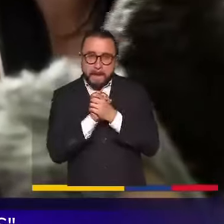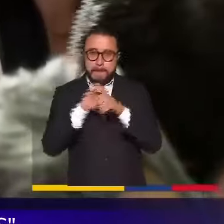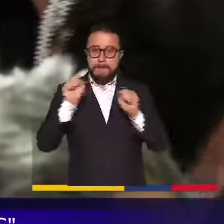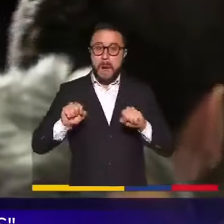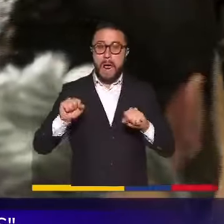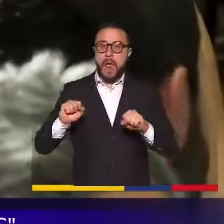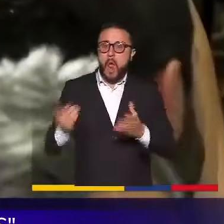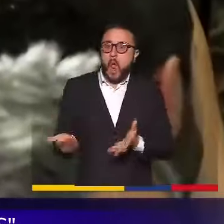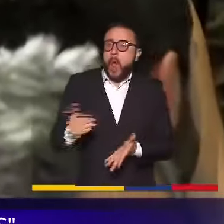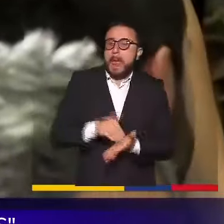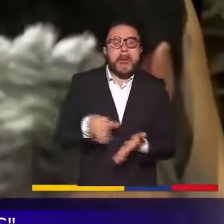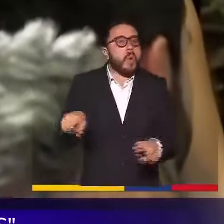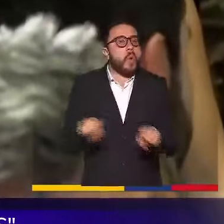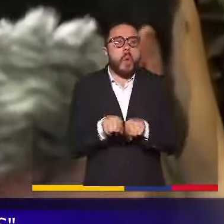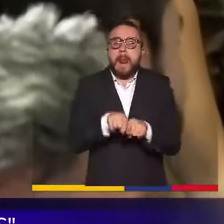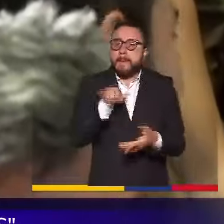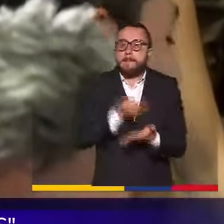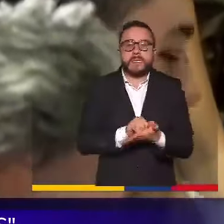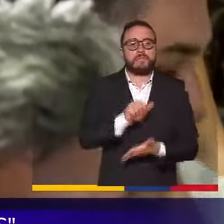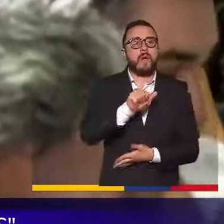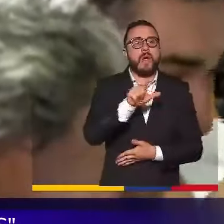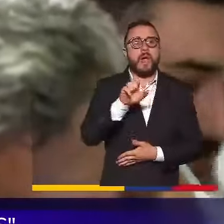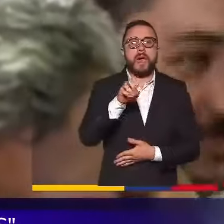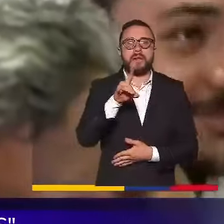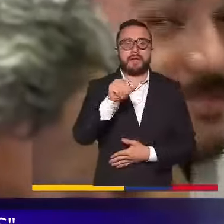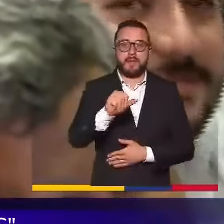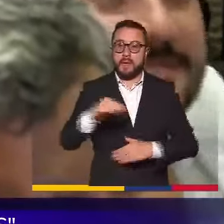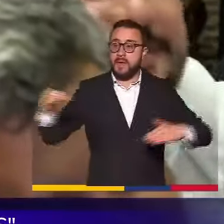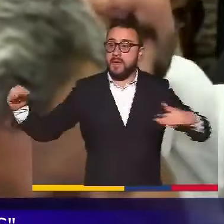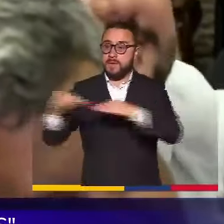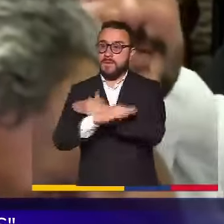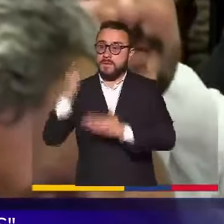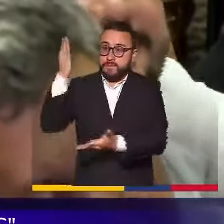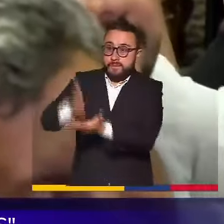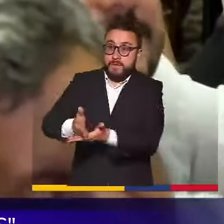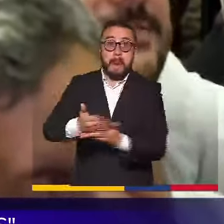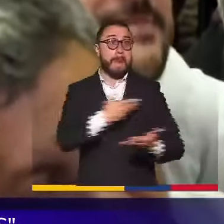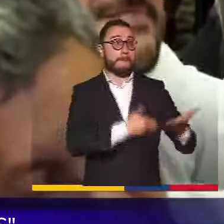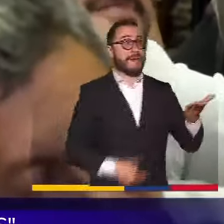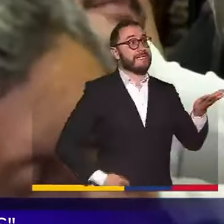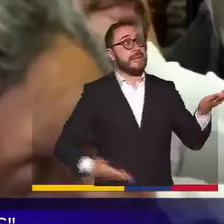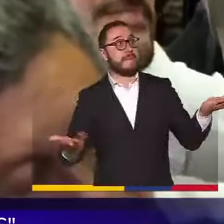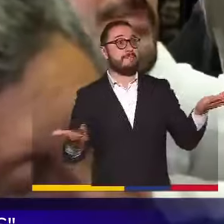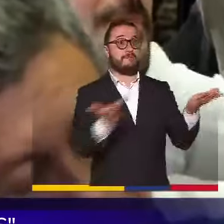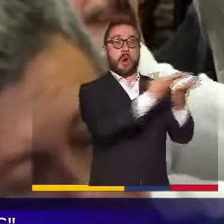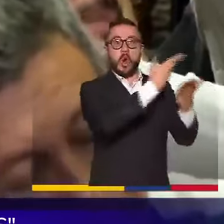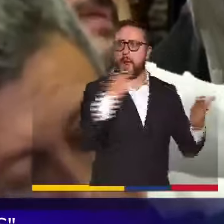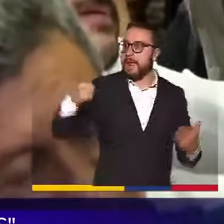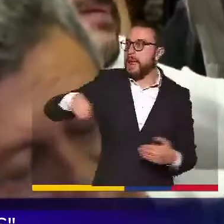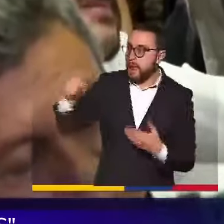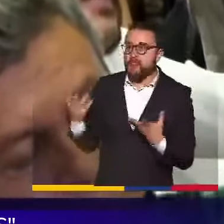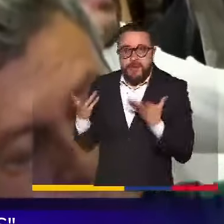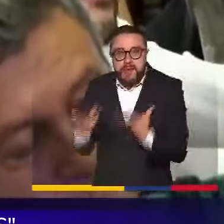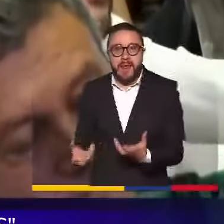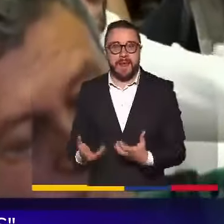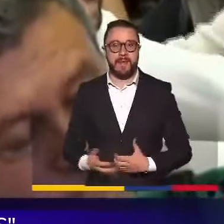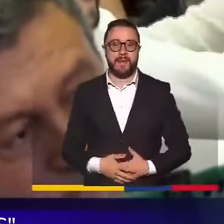repetir lo de Salvador Allende y al bloquear las carreteras tumbar al presidente, que es lo que quieren hacer?